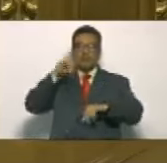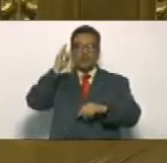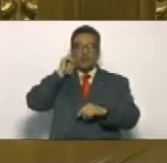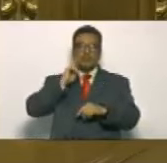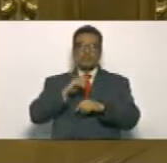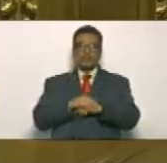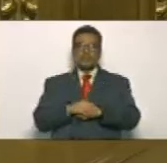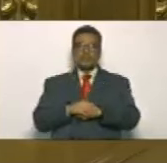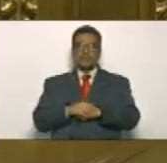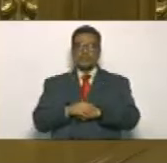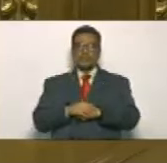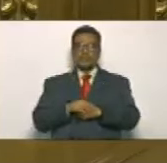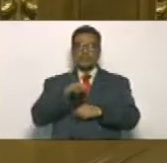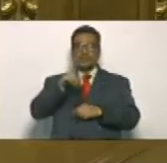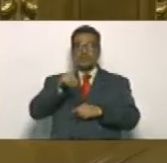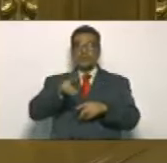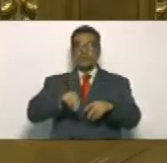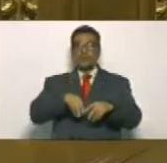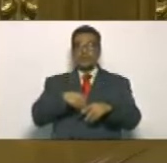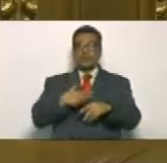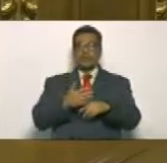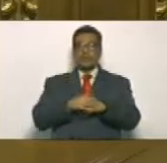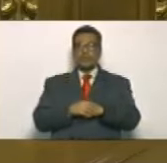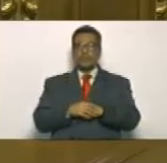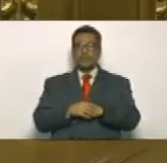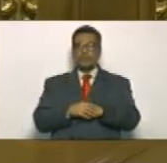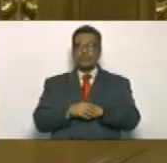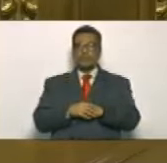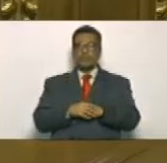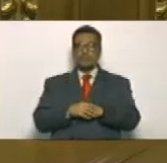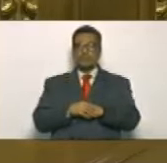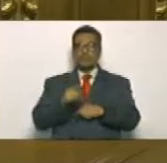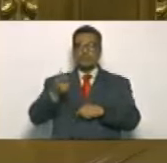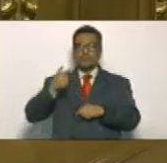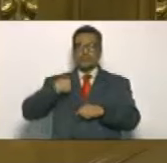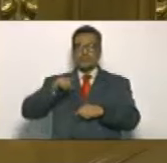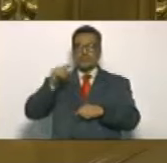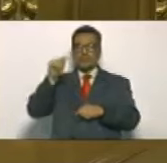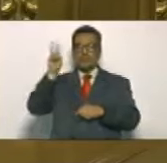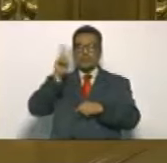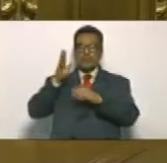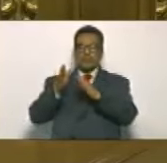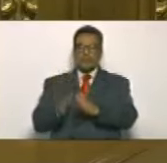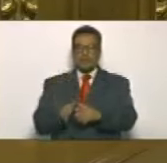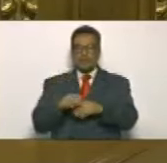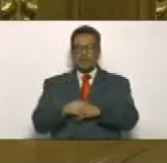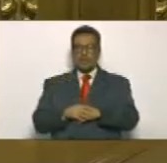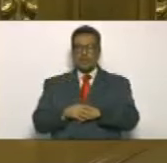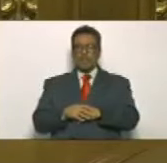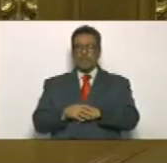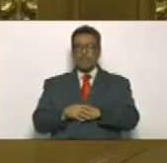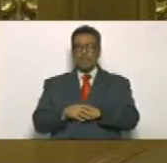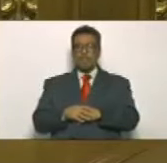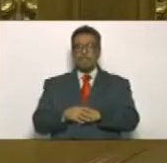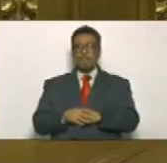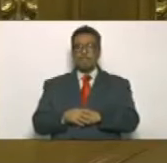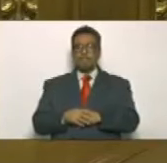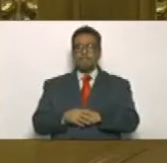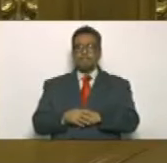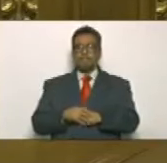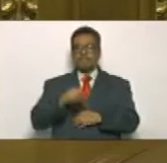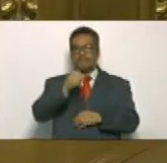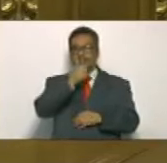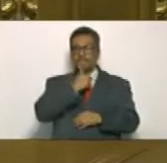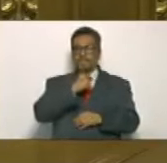bolivariana, de esa capacidad que tenemos los venezolanos y las venezolanas de